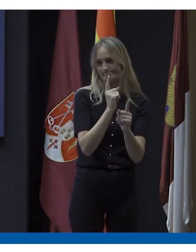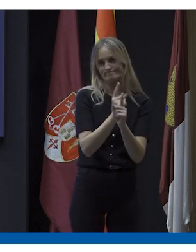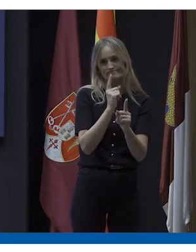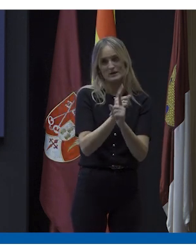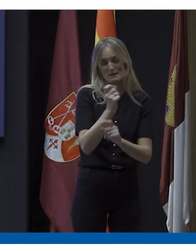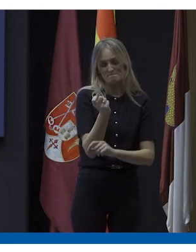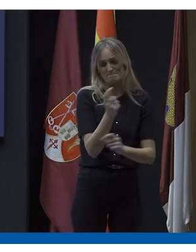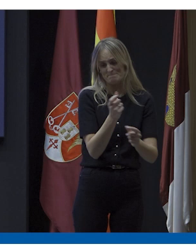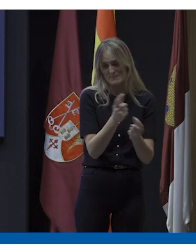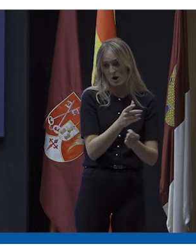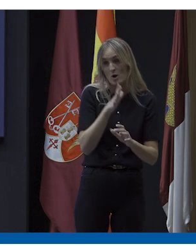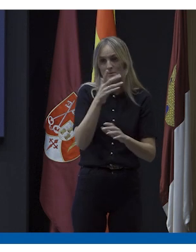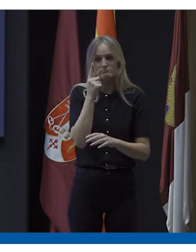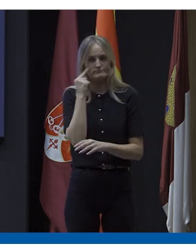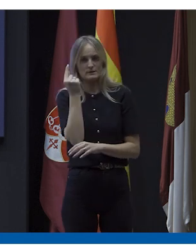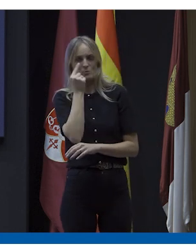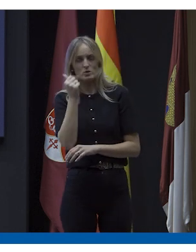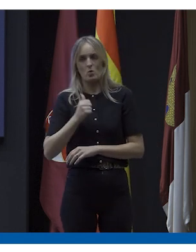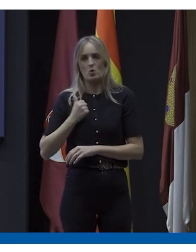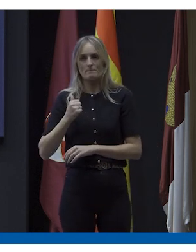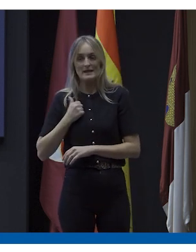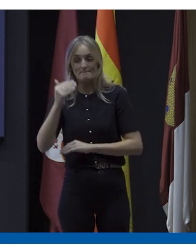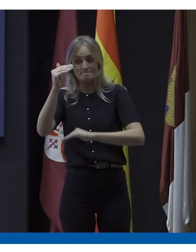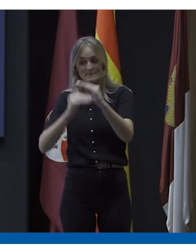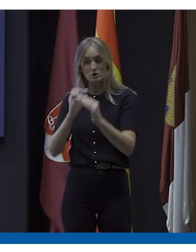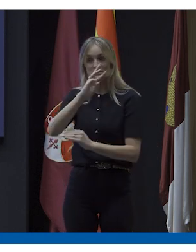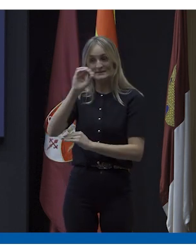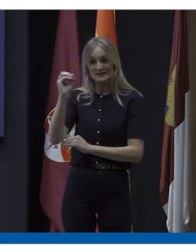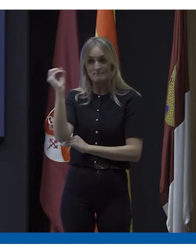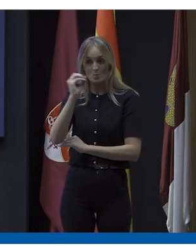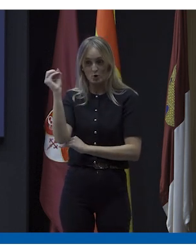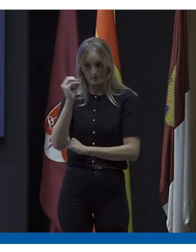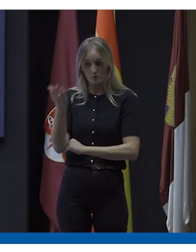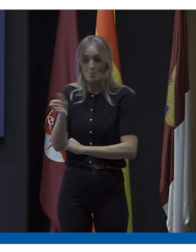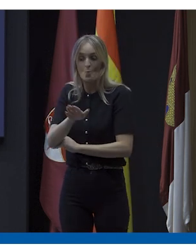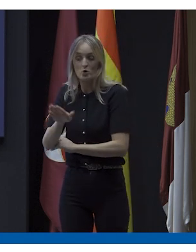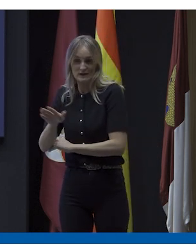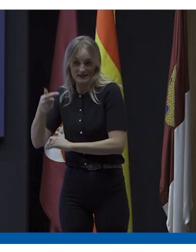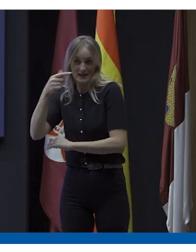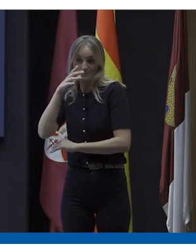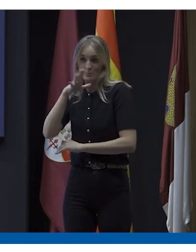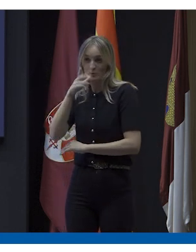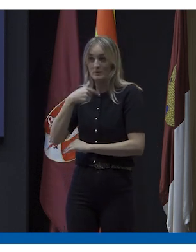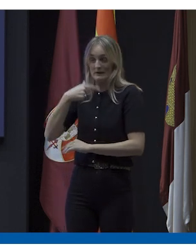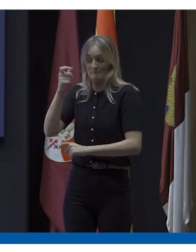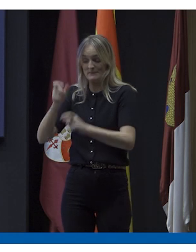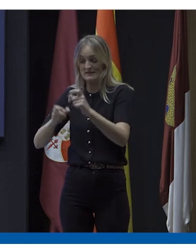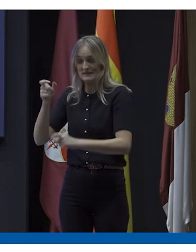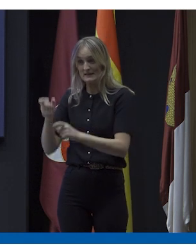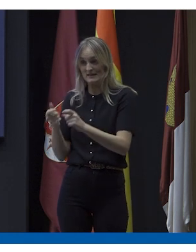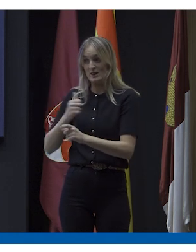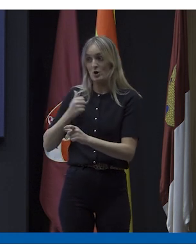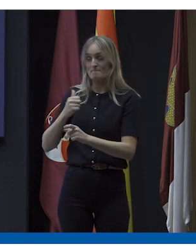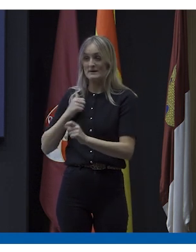en un hospital, veían que había hasta un 30% menor de mortalidad, que muchos pacientes conseguían salir vivos del hospital. Entonces rápidamente